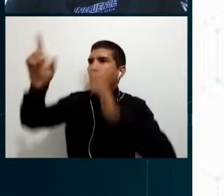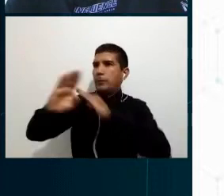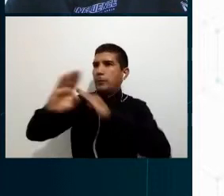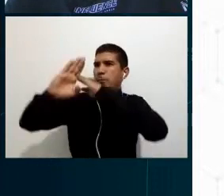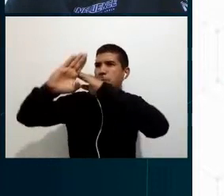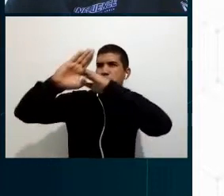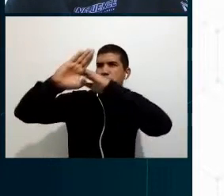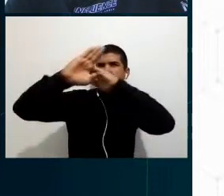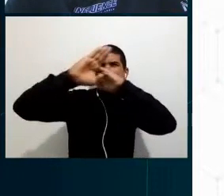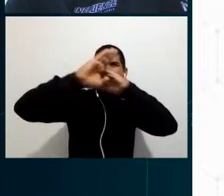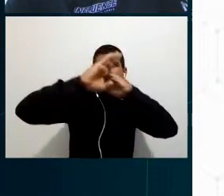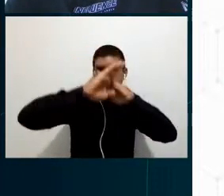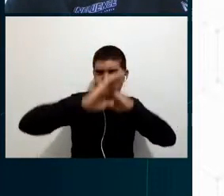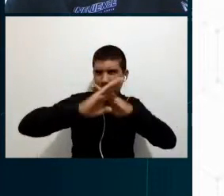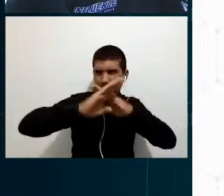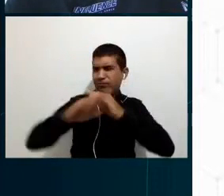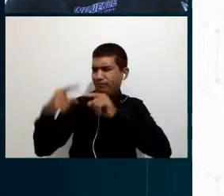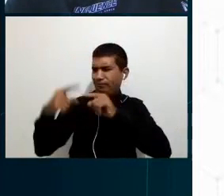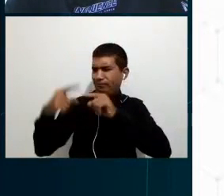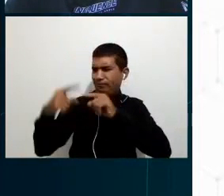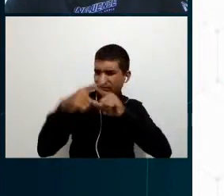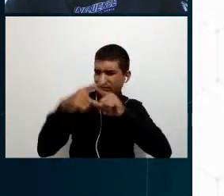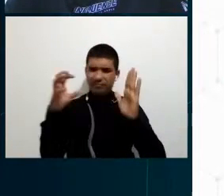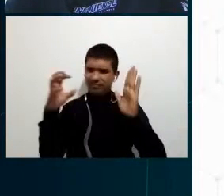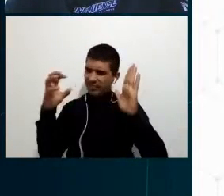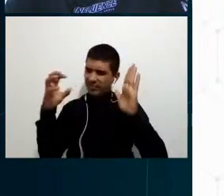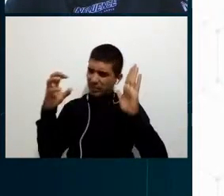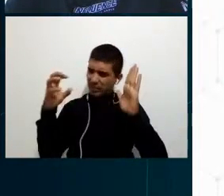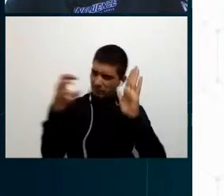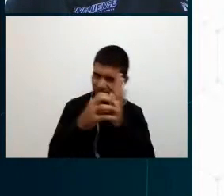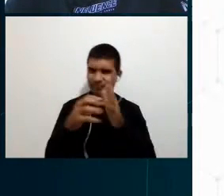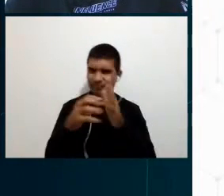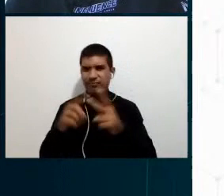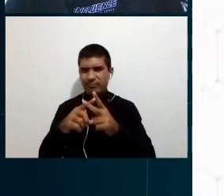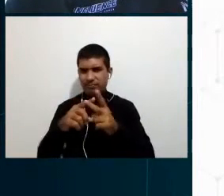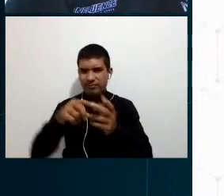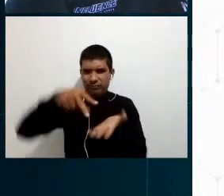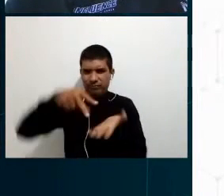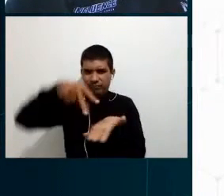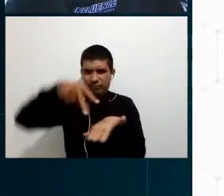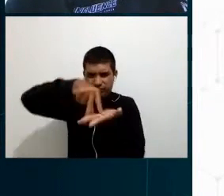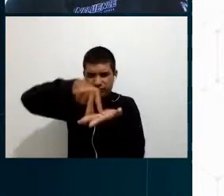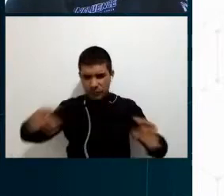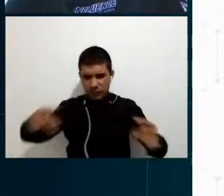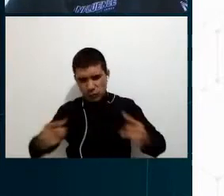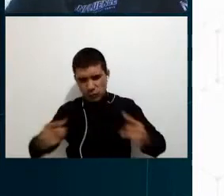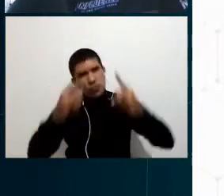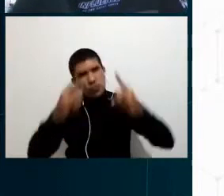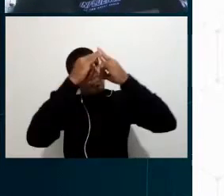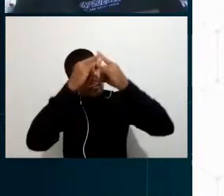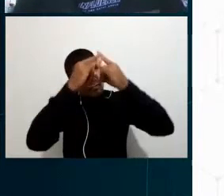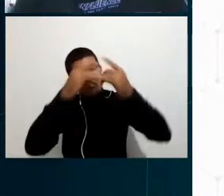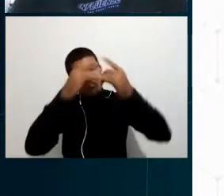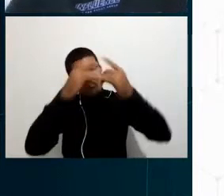utilizan este tipo de aislante para que no sean afectados y las reducciones puedan reducirse.